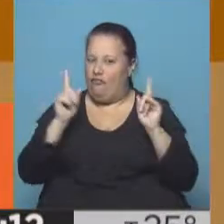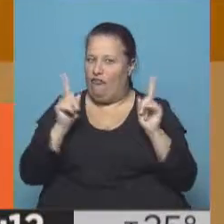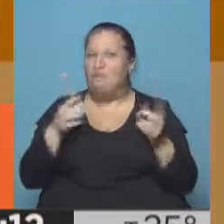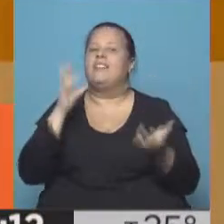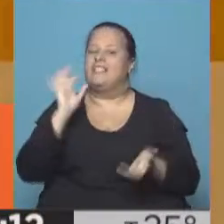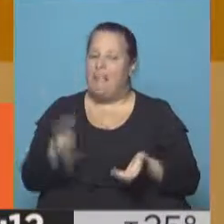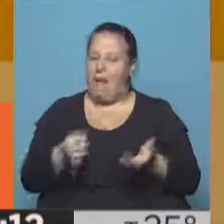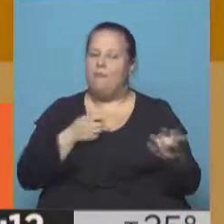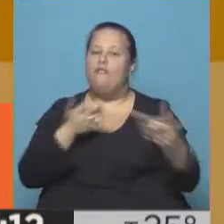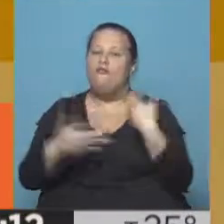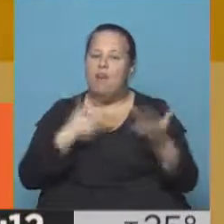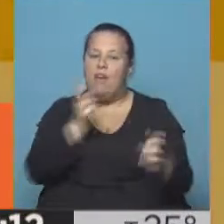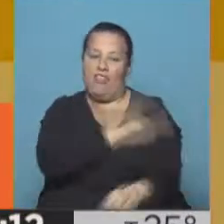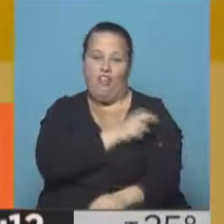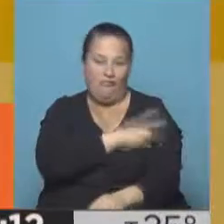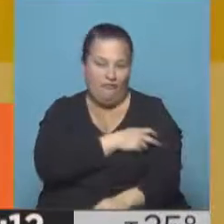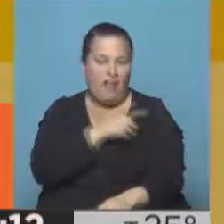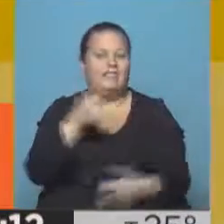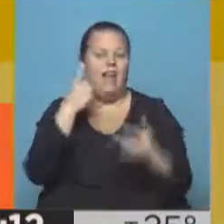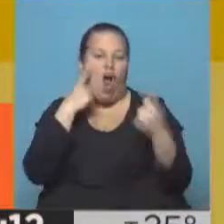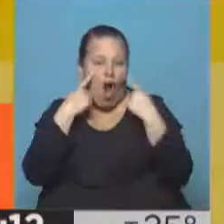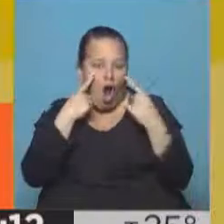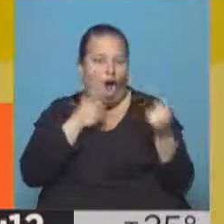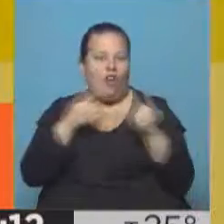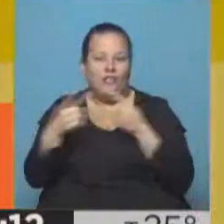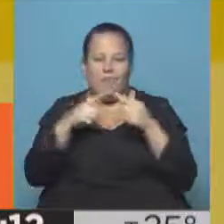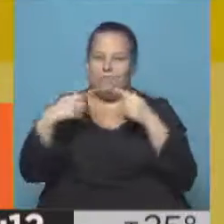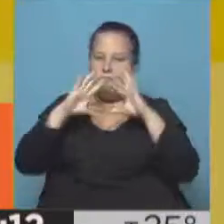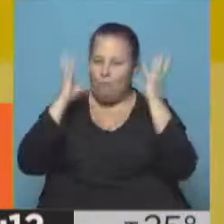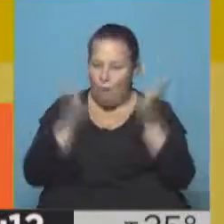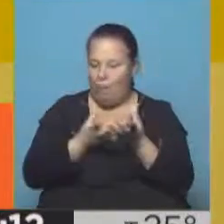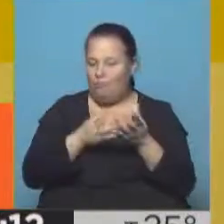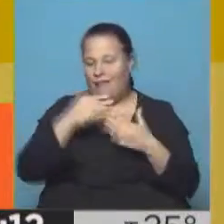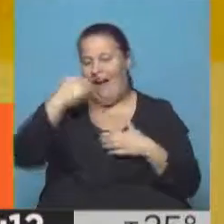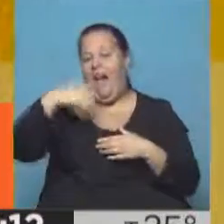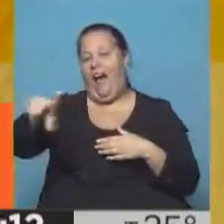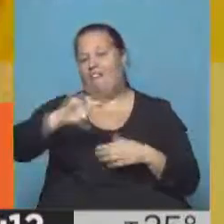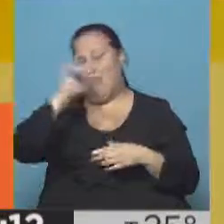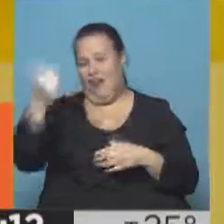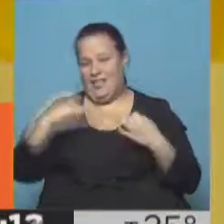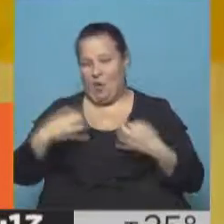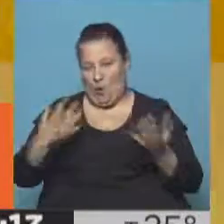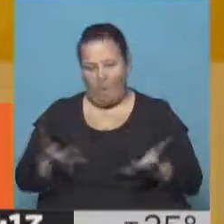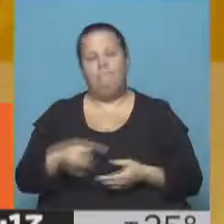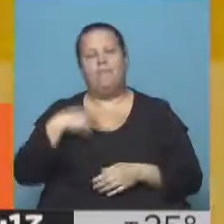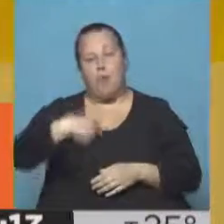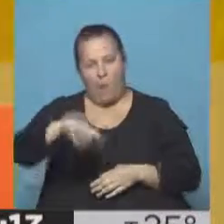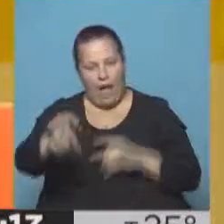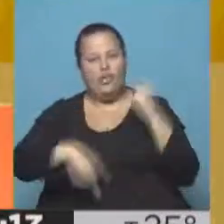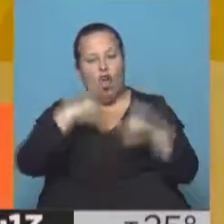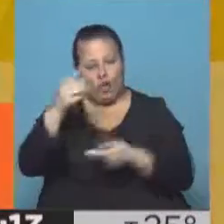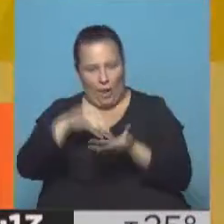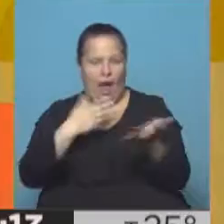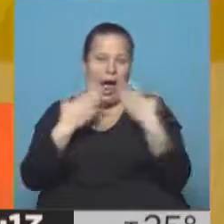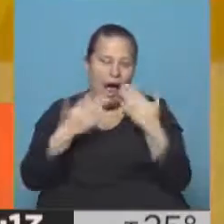sabemos que el funcionamiento defensivo es conocerse y el roce internacional es lo que a la larga termina dando la seguridad en seguida campo con una nueva entrada